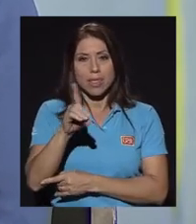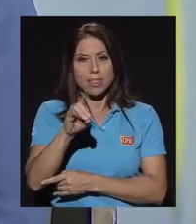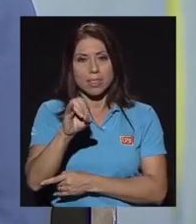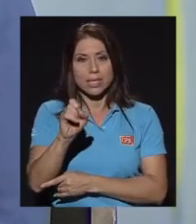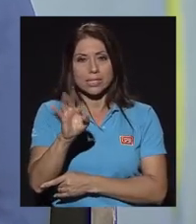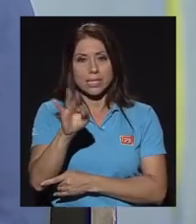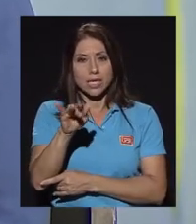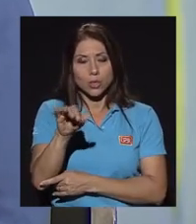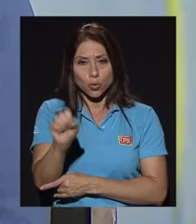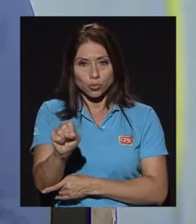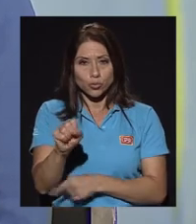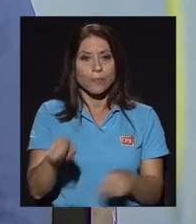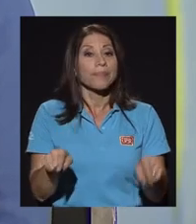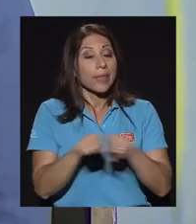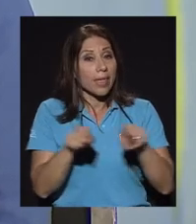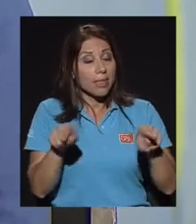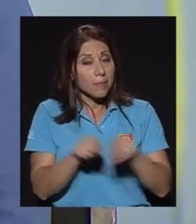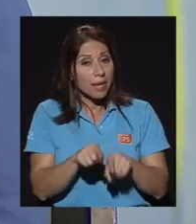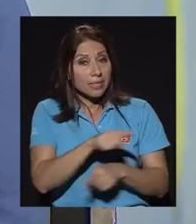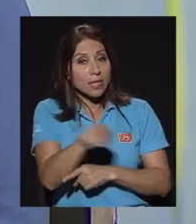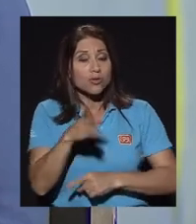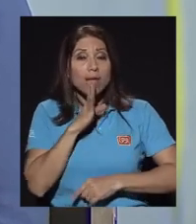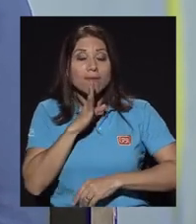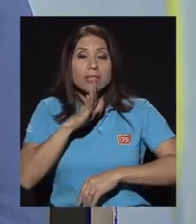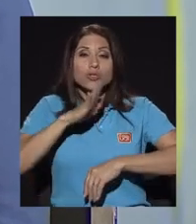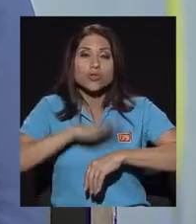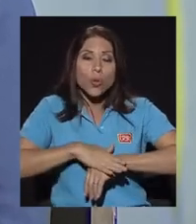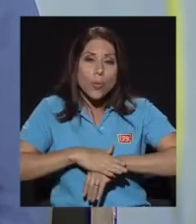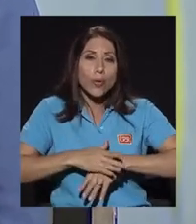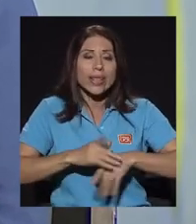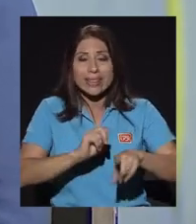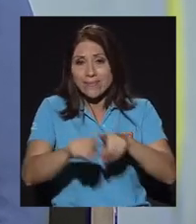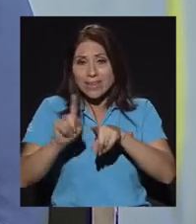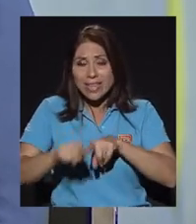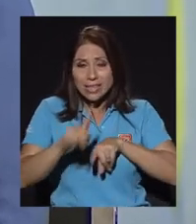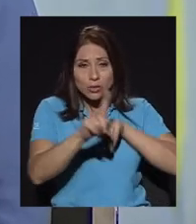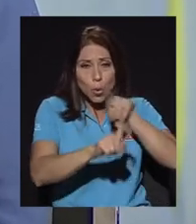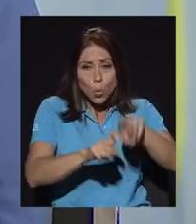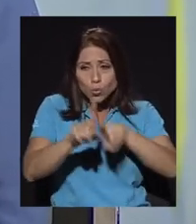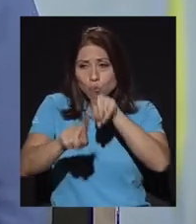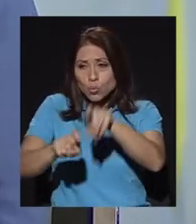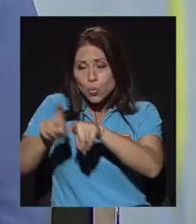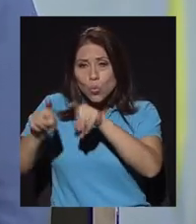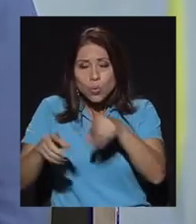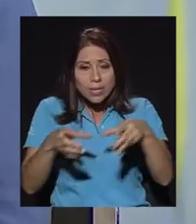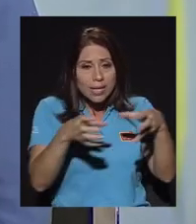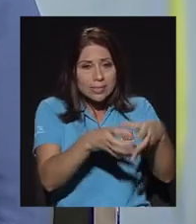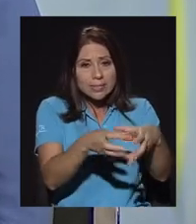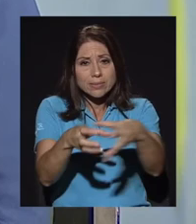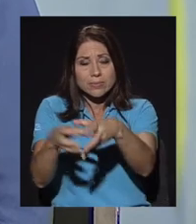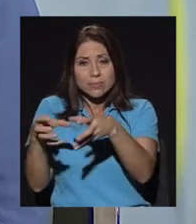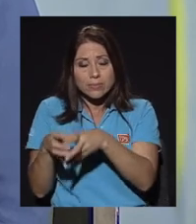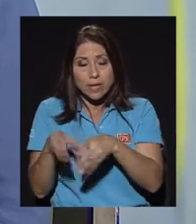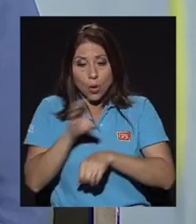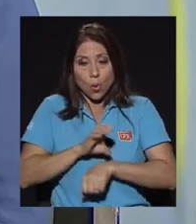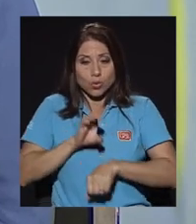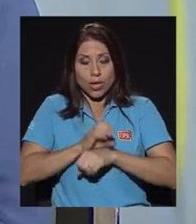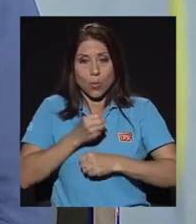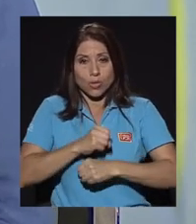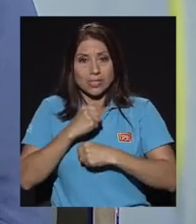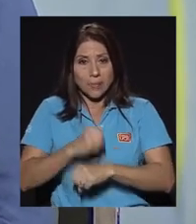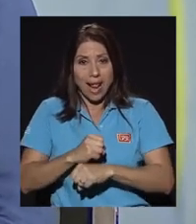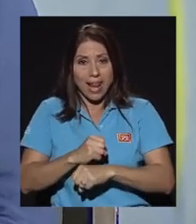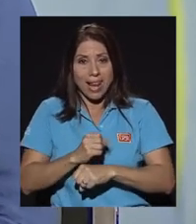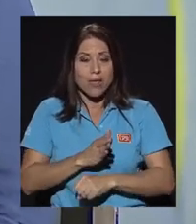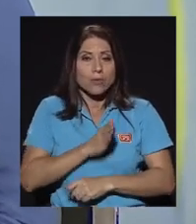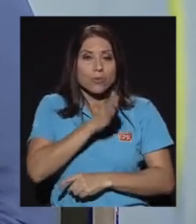plantean elementos con respecto a consultas barriales, llevar el Consejo Municipal a los distritos, que ahí yo